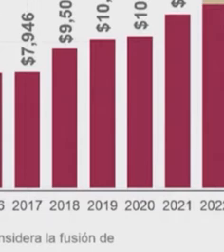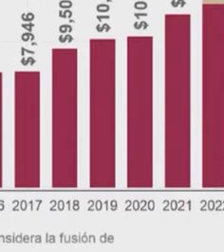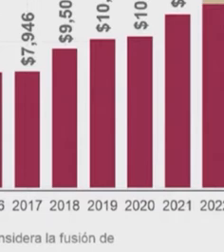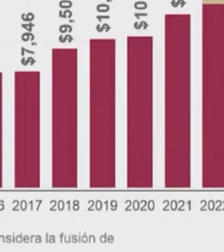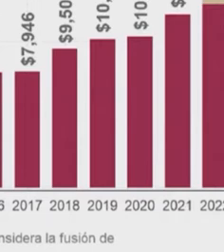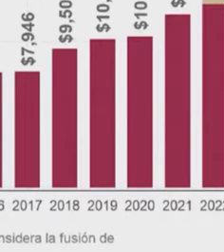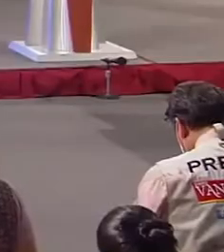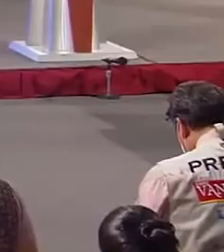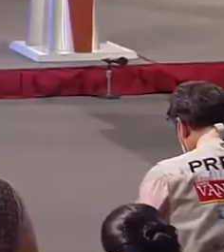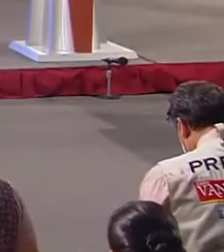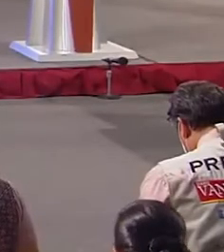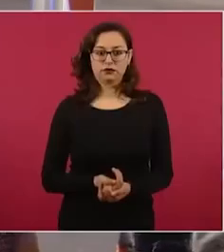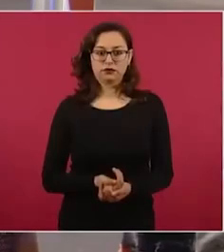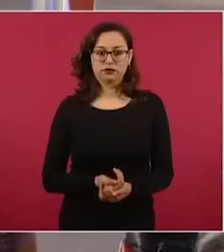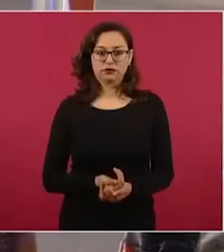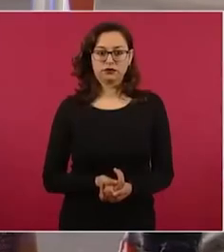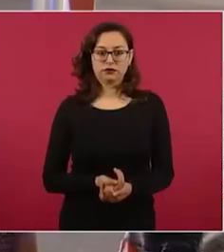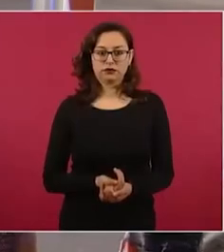Y es